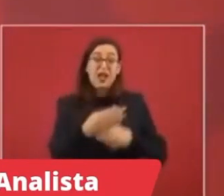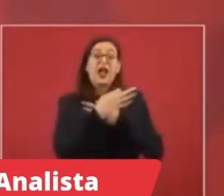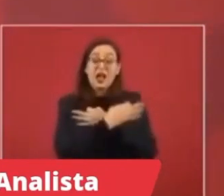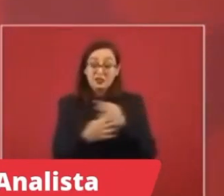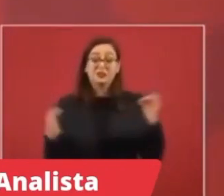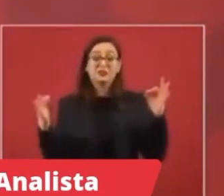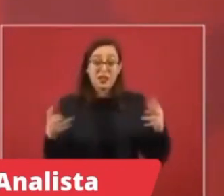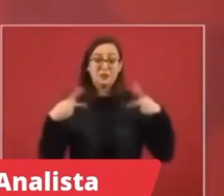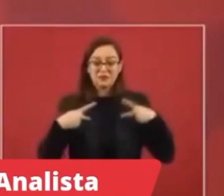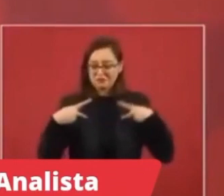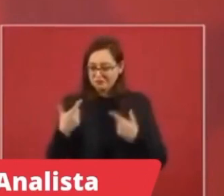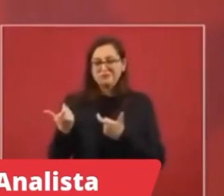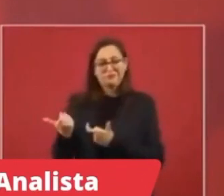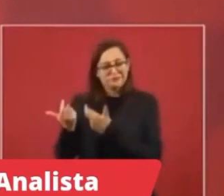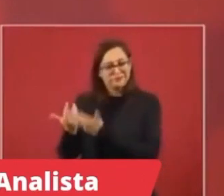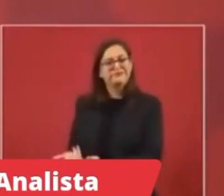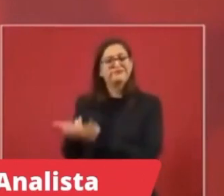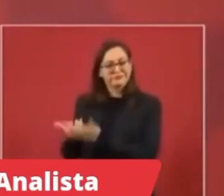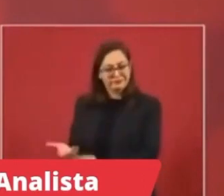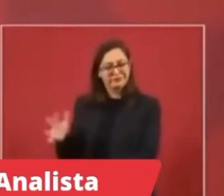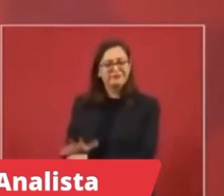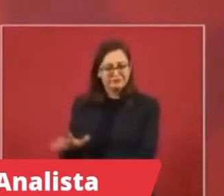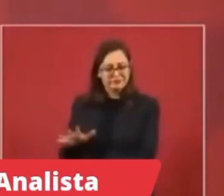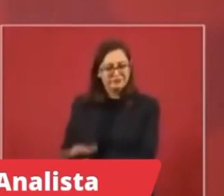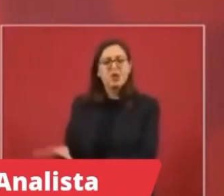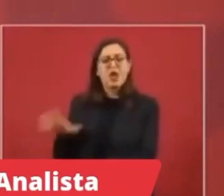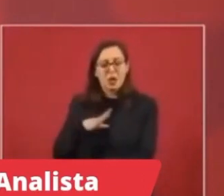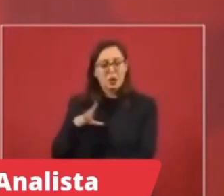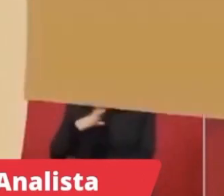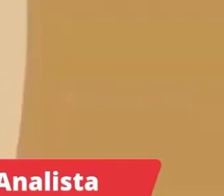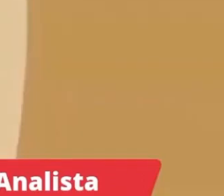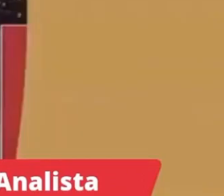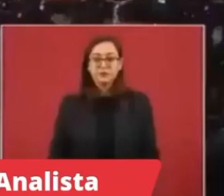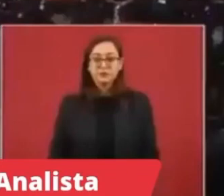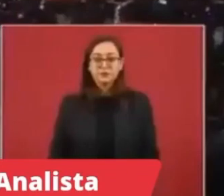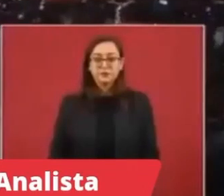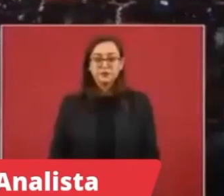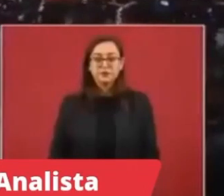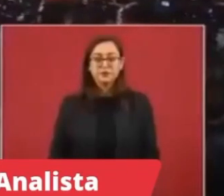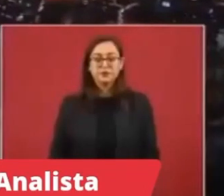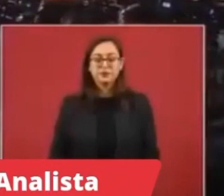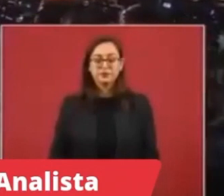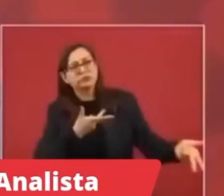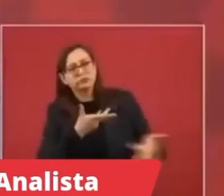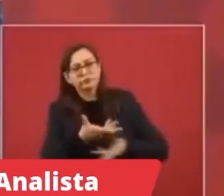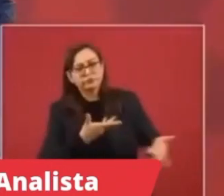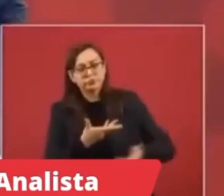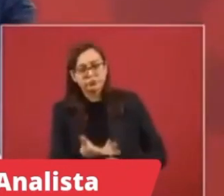primera vez un mexicano tiene que sentirse orgulloso de este presidente que está haciendo muchísimas cosas dentro de